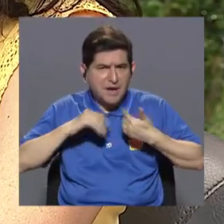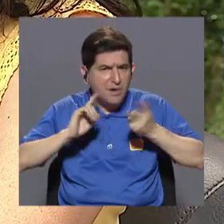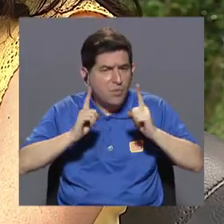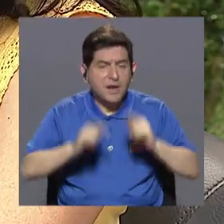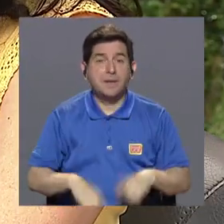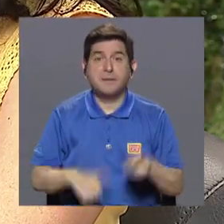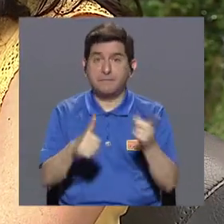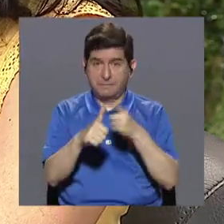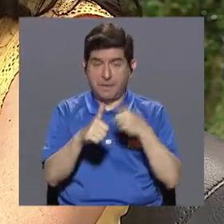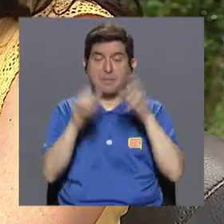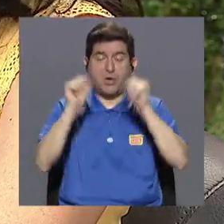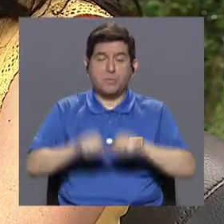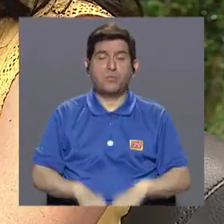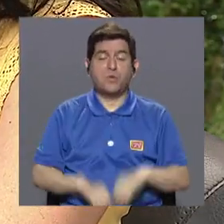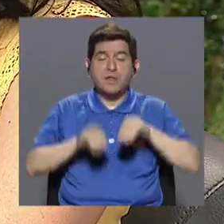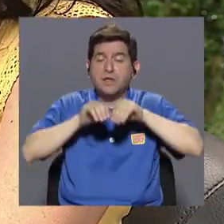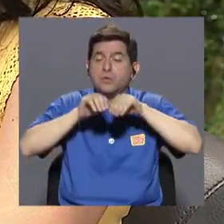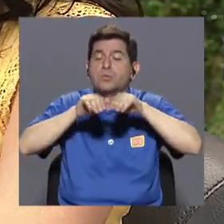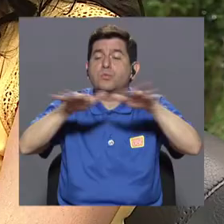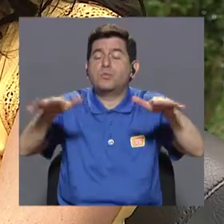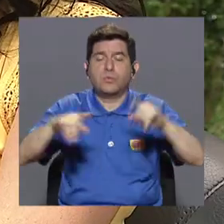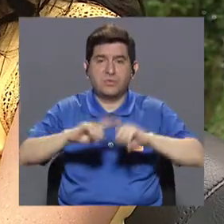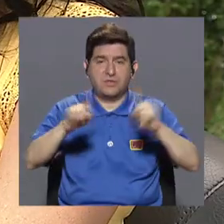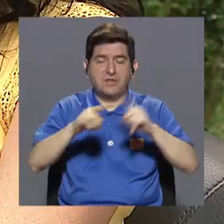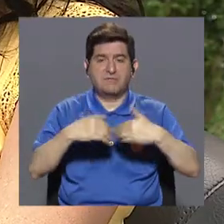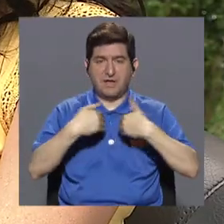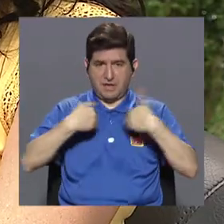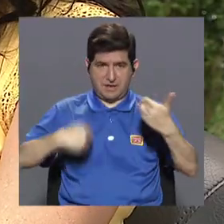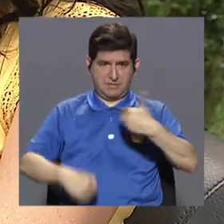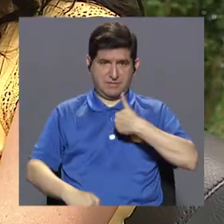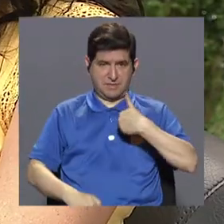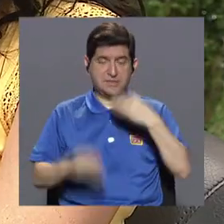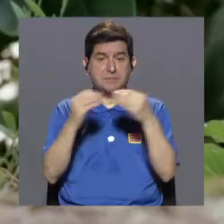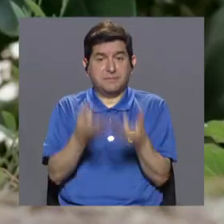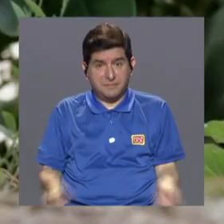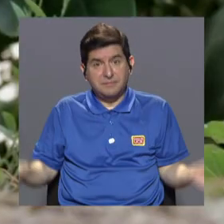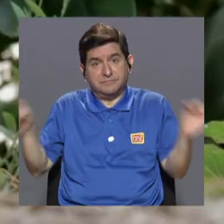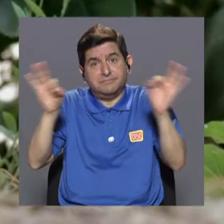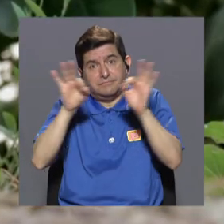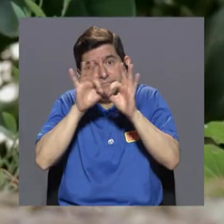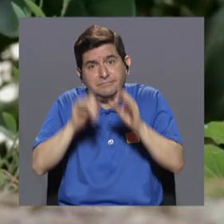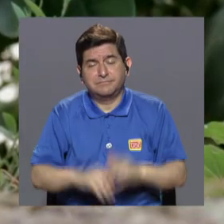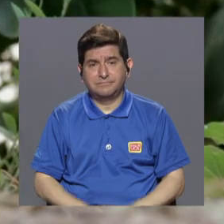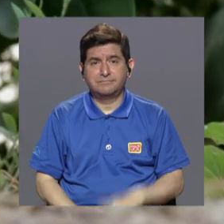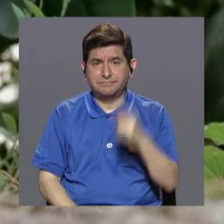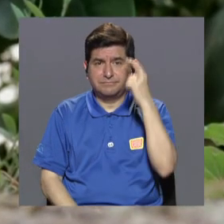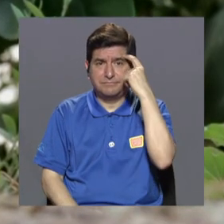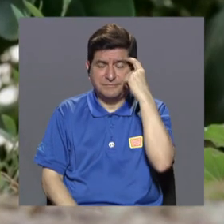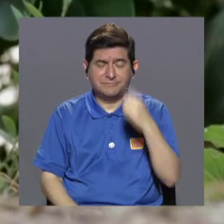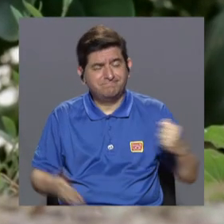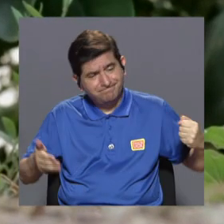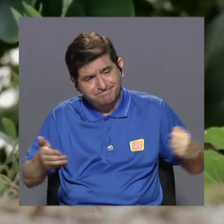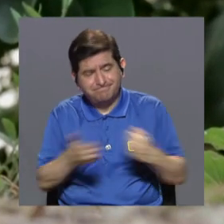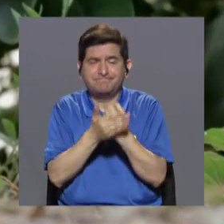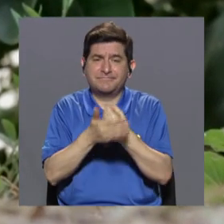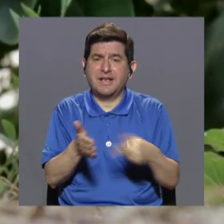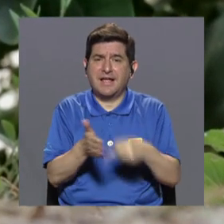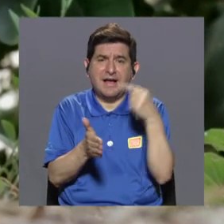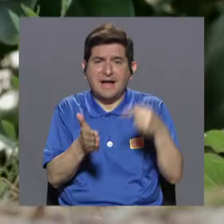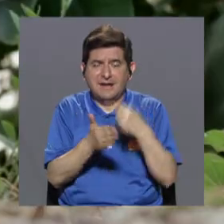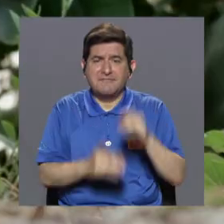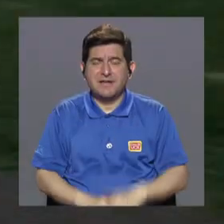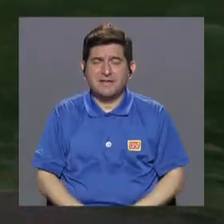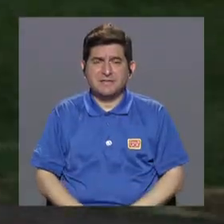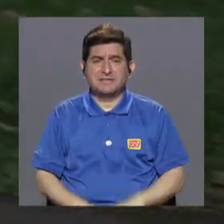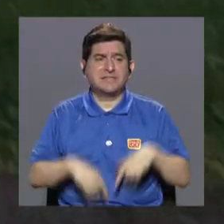que se pueden transmitir, ¿verdad? Si tienen varias mascotas, lo más importante es eso, que desgraciadamente a veces los llevamos